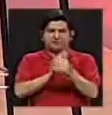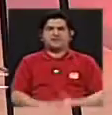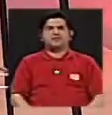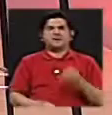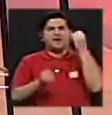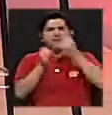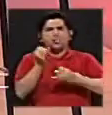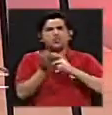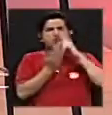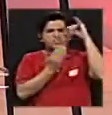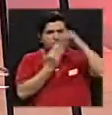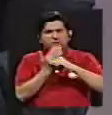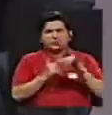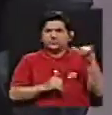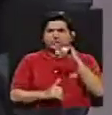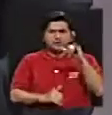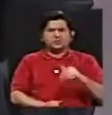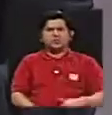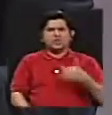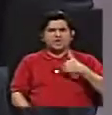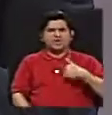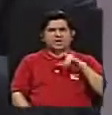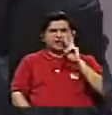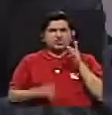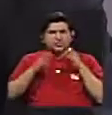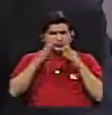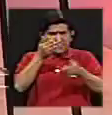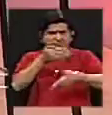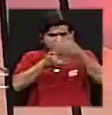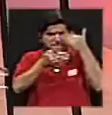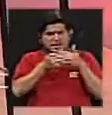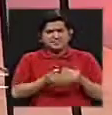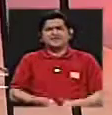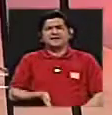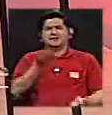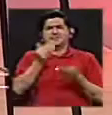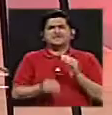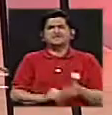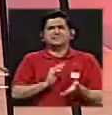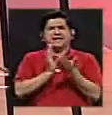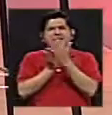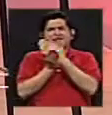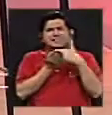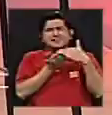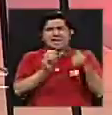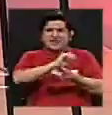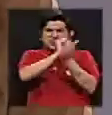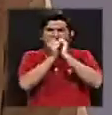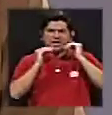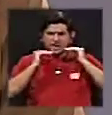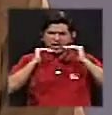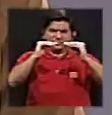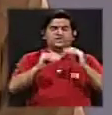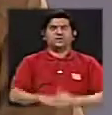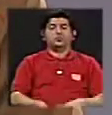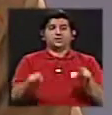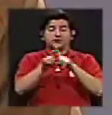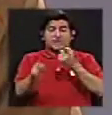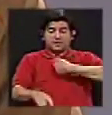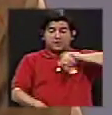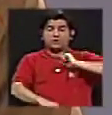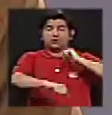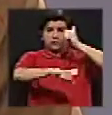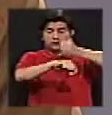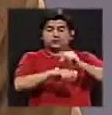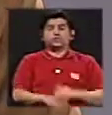último tramo era igual de 2 carriles prácticamente. Con un retoque en la superficie, ¿verdad? Además de eso, nosotros estamos